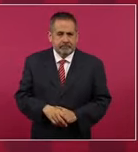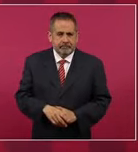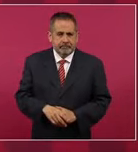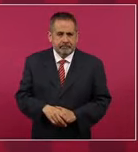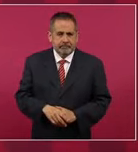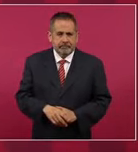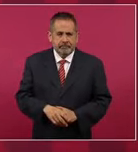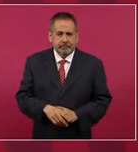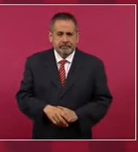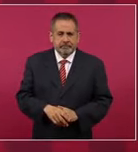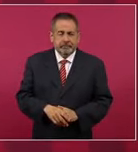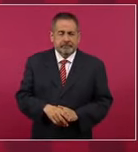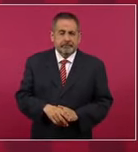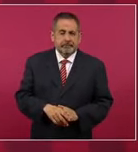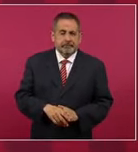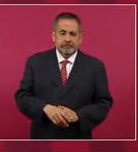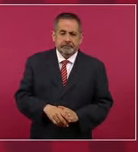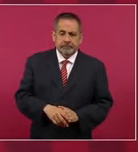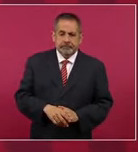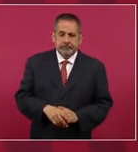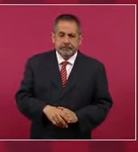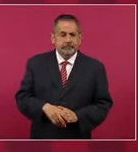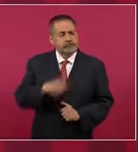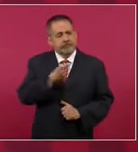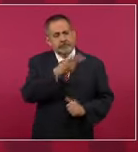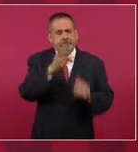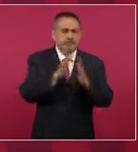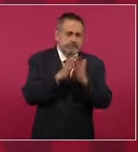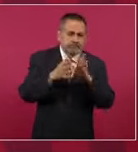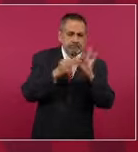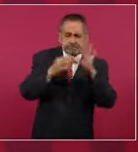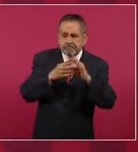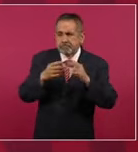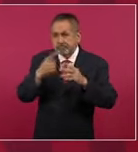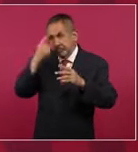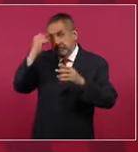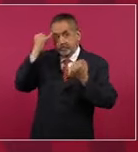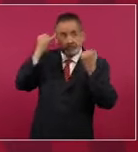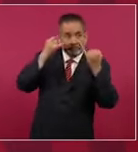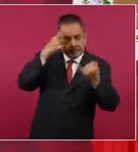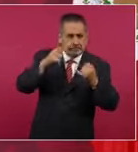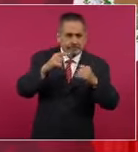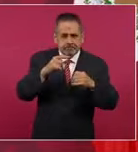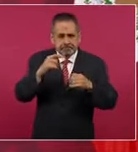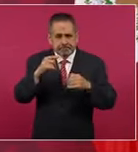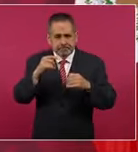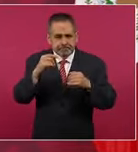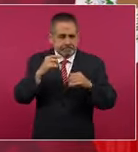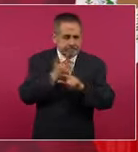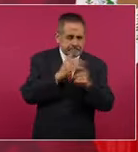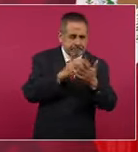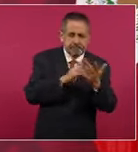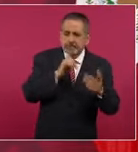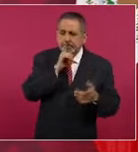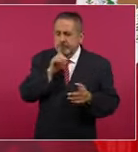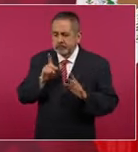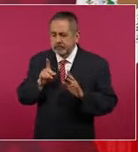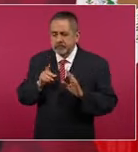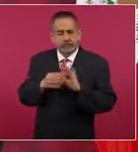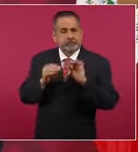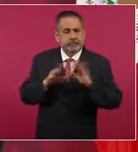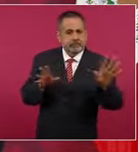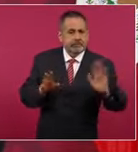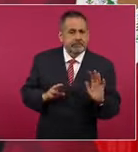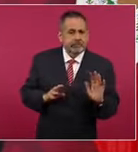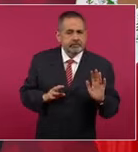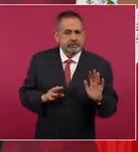Y desde luego los teólogos por la liberación, pues no interpretan solo eso,